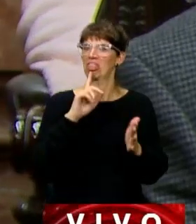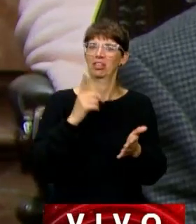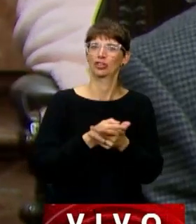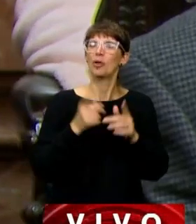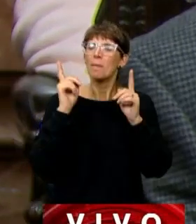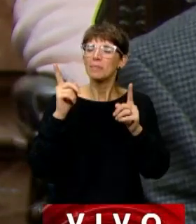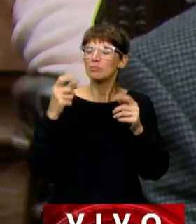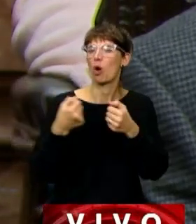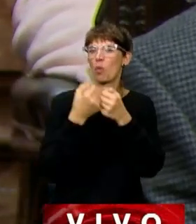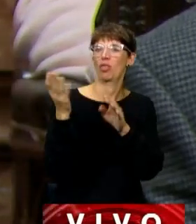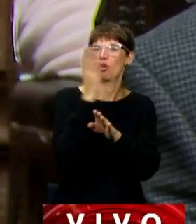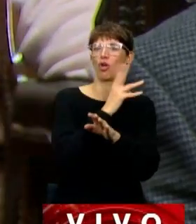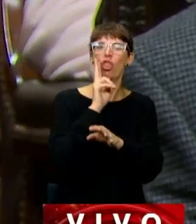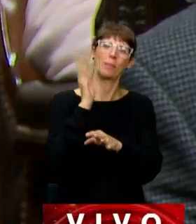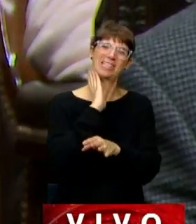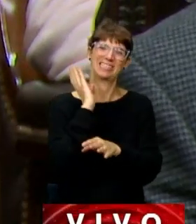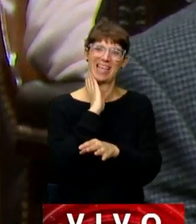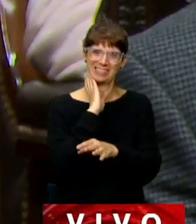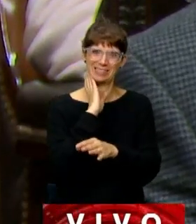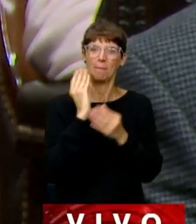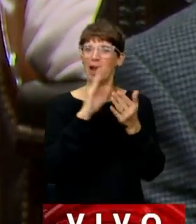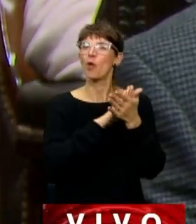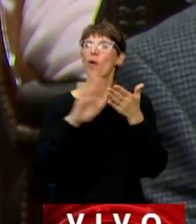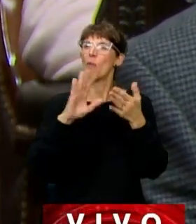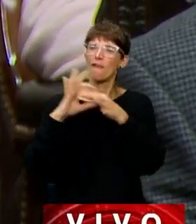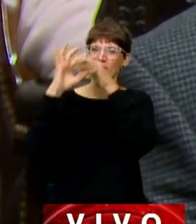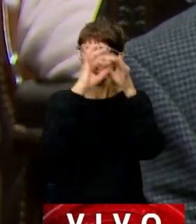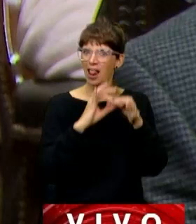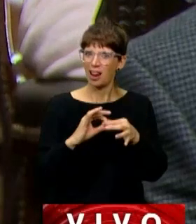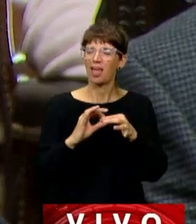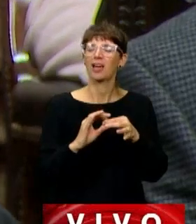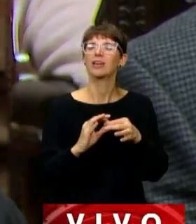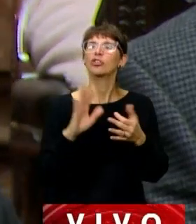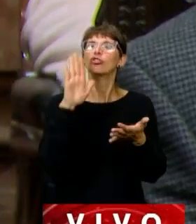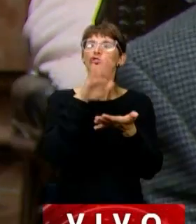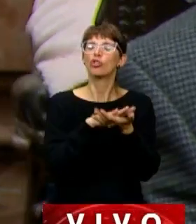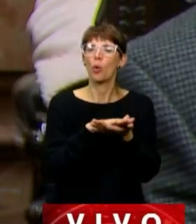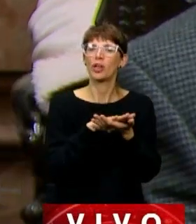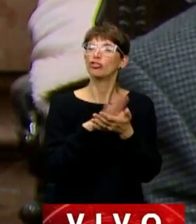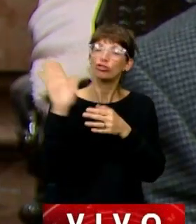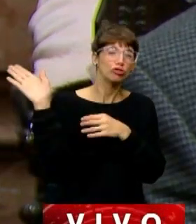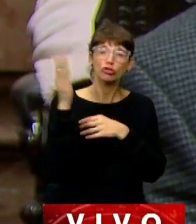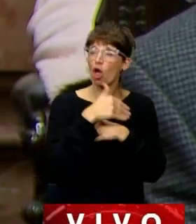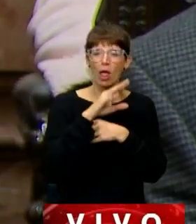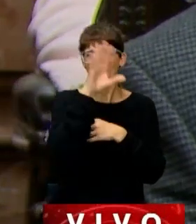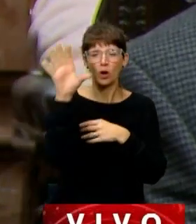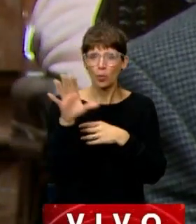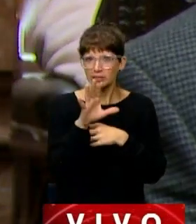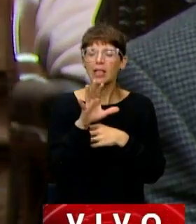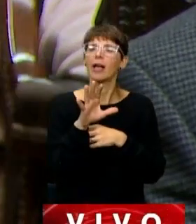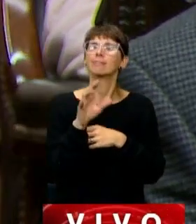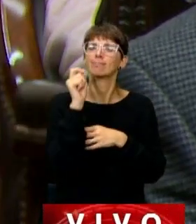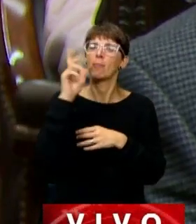acordó en el año 2016 en el Acuerdo para el Nuevo Federalismo, de acuerdo al cual todas recuperaron